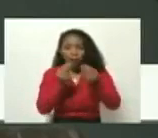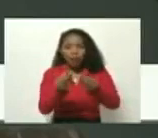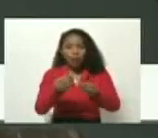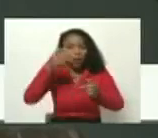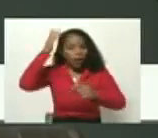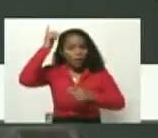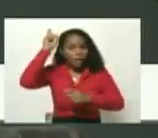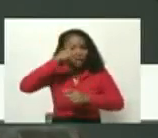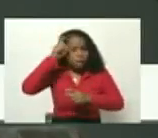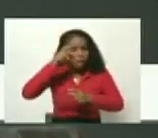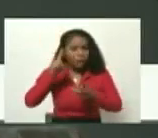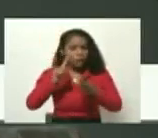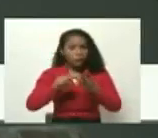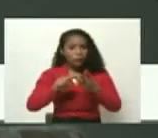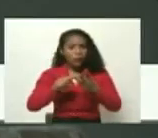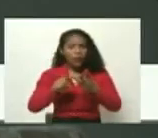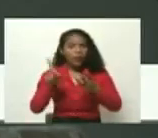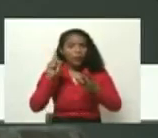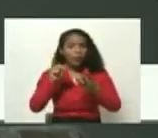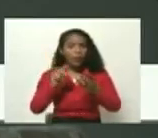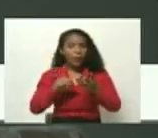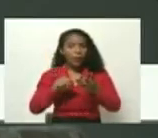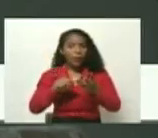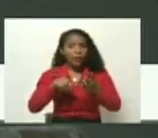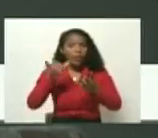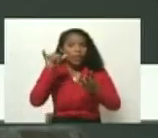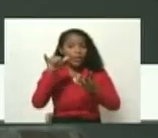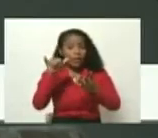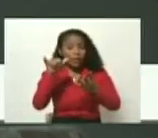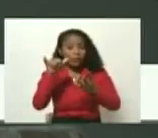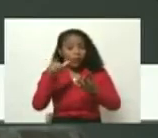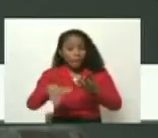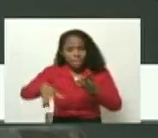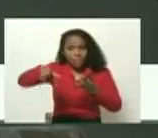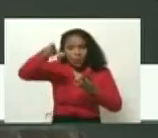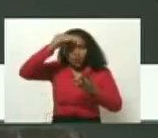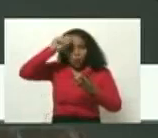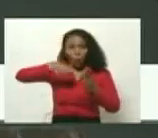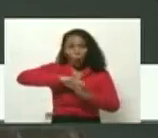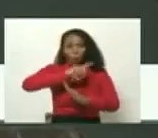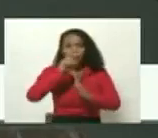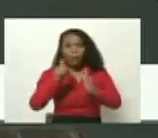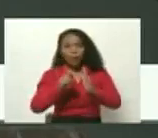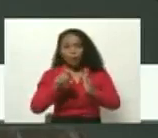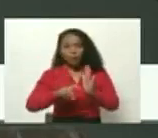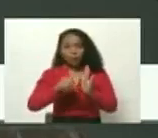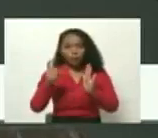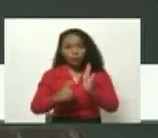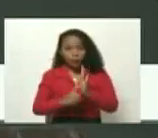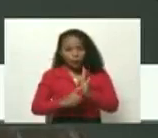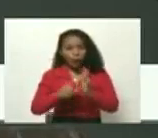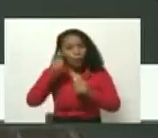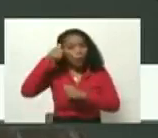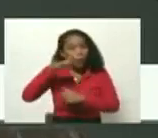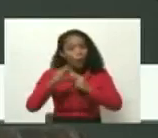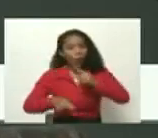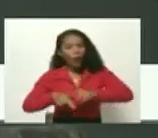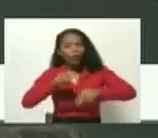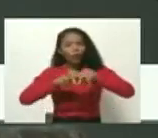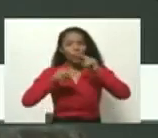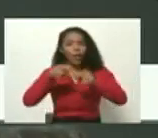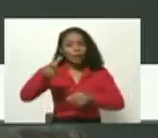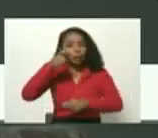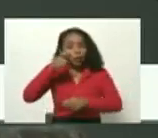adiestrar, y ahí viene el y adoctrinar al pueblo a objeto de contribuir a la seguridad de la